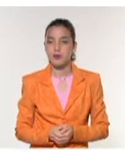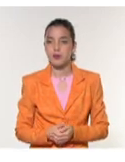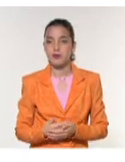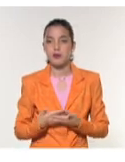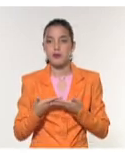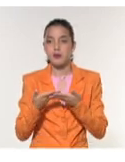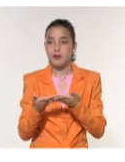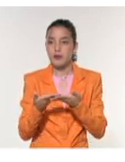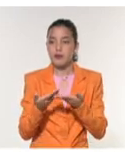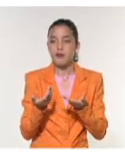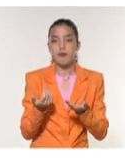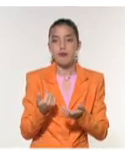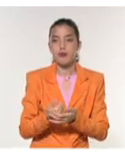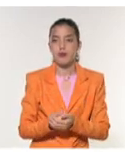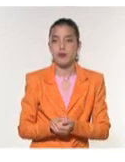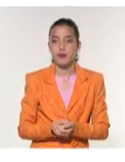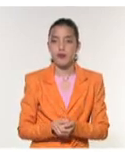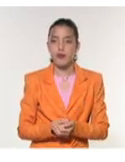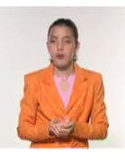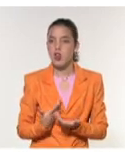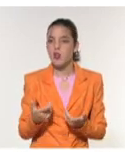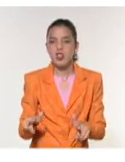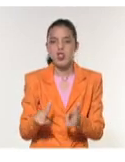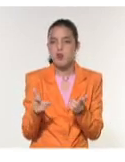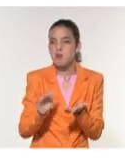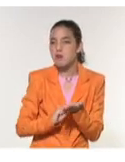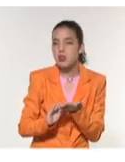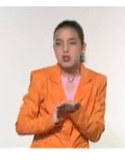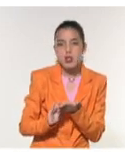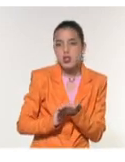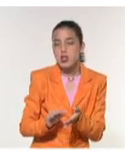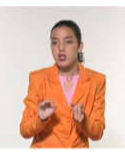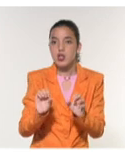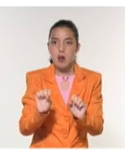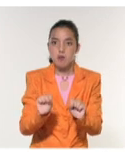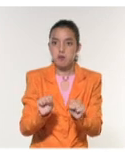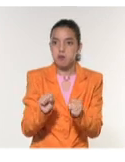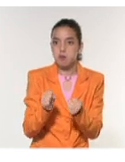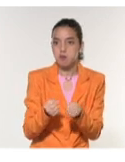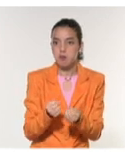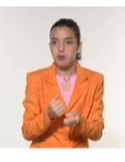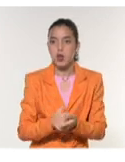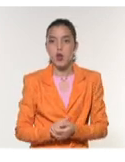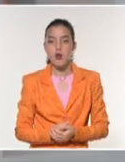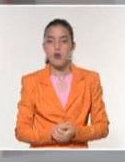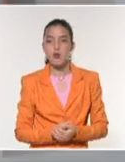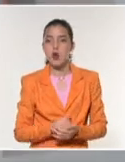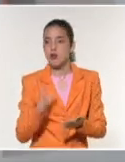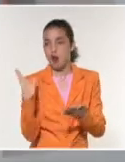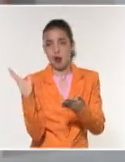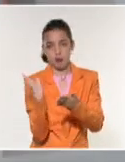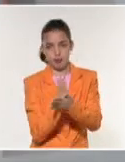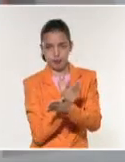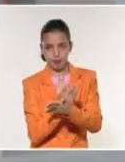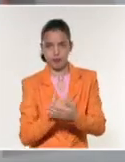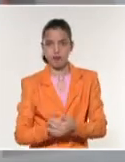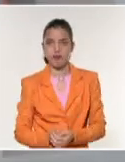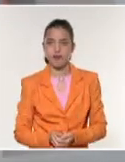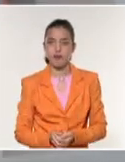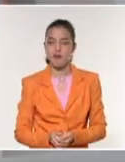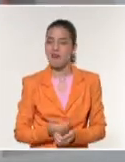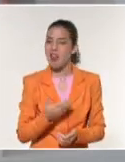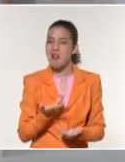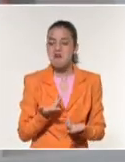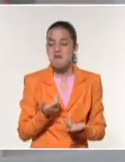refería, cómo ante el incumplimiento de estas obligaciones puede ser revocado. Ahora, ¿qué es lo que ha ocurrido en el caso del Tribunal